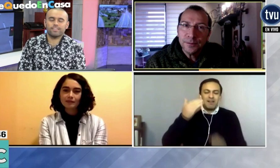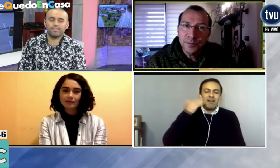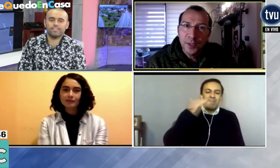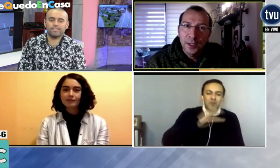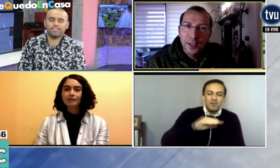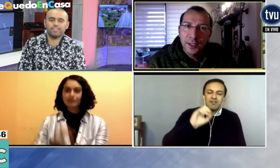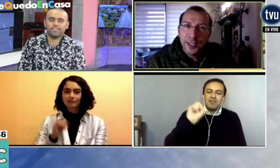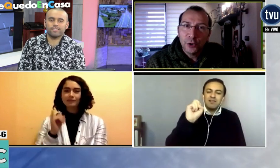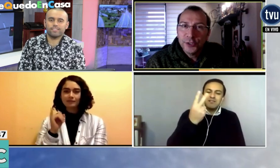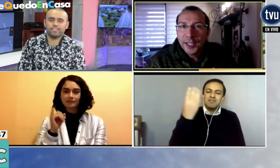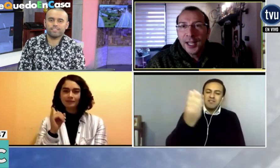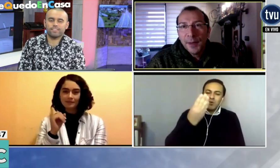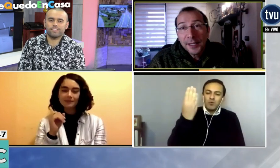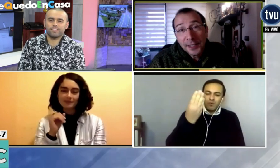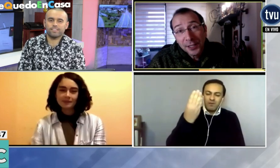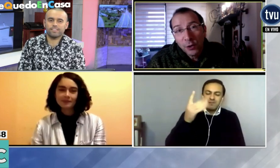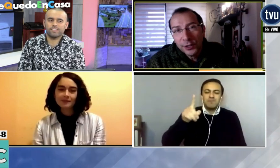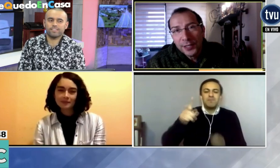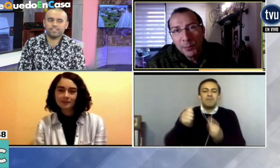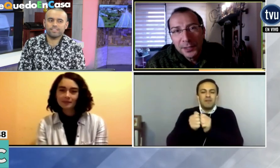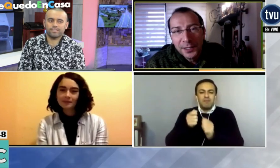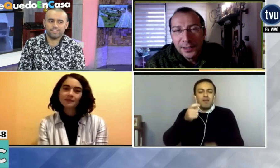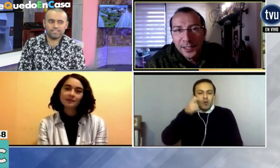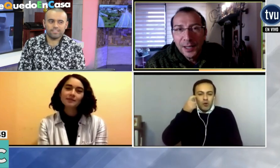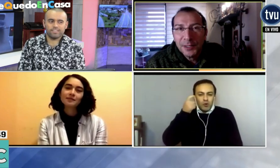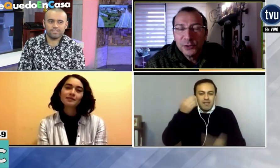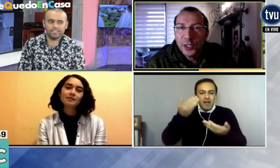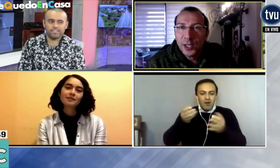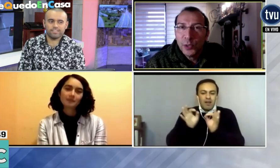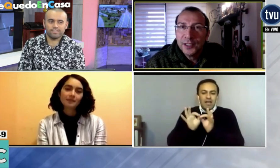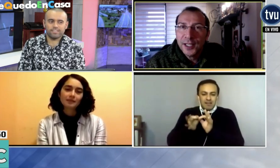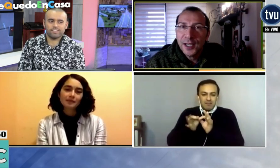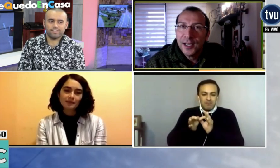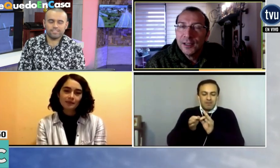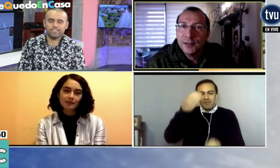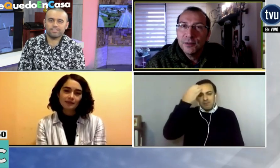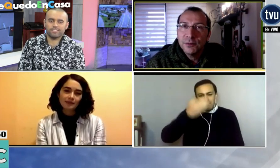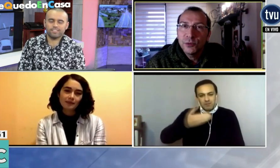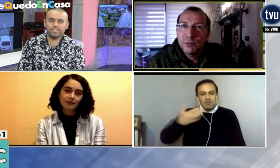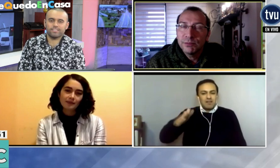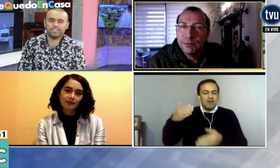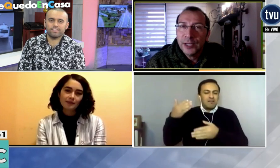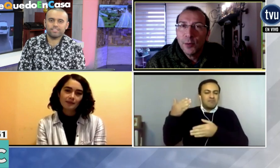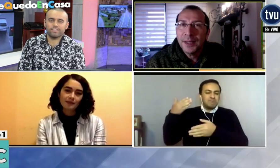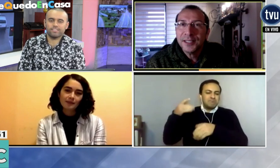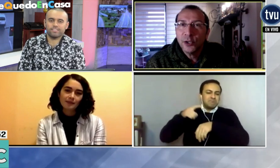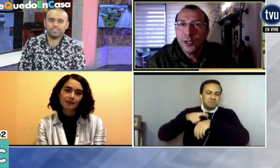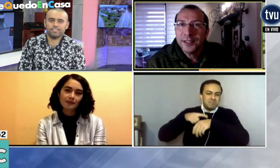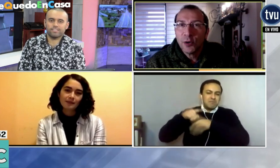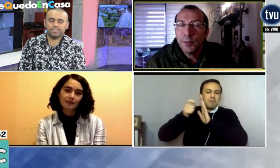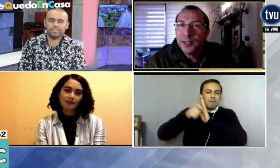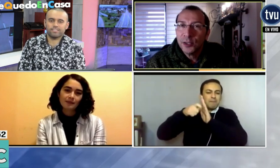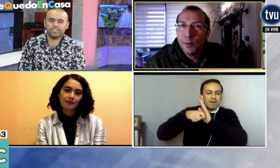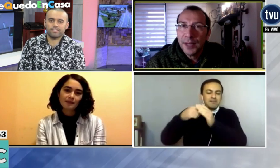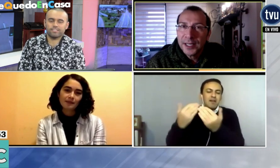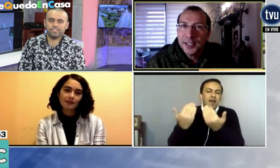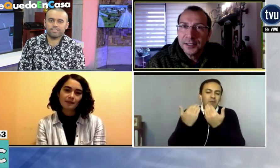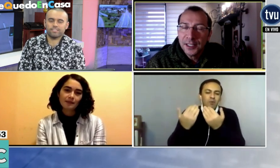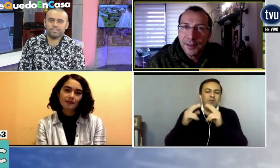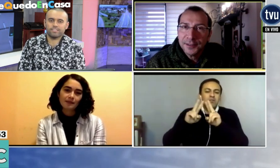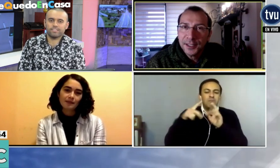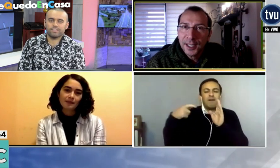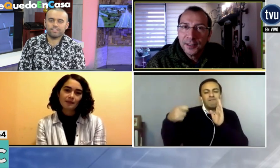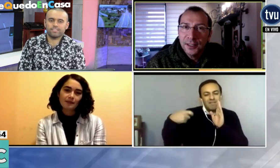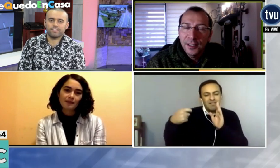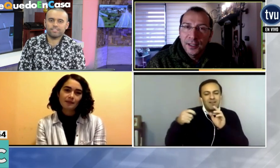básico y José que además está siendo de intérprete que es la persona que durante ya varios meses nos está acompañando en varias